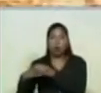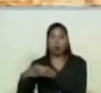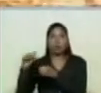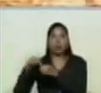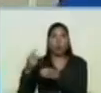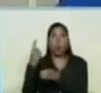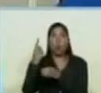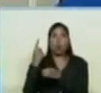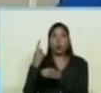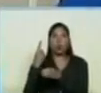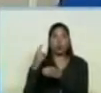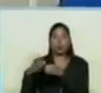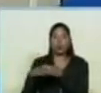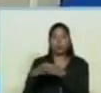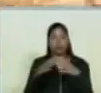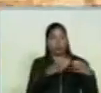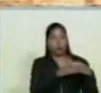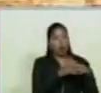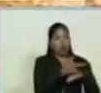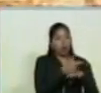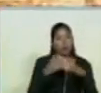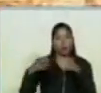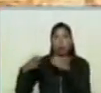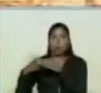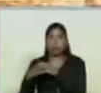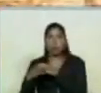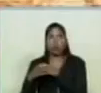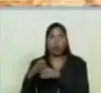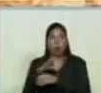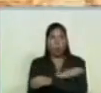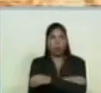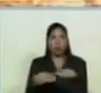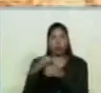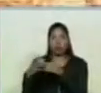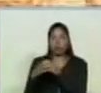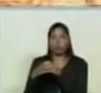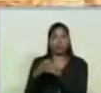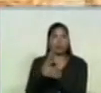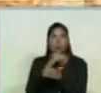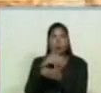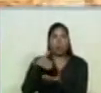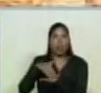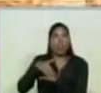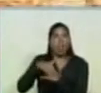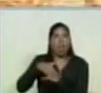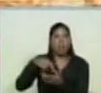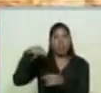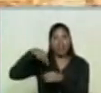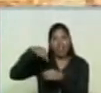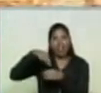de diálogo y entendimiento y paz de República Dominicana.